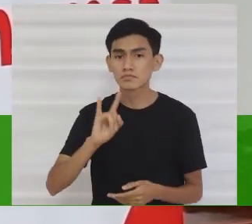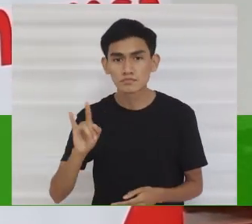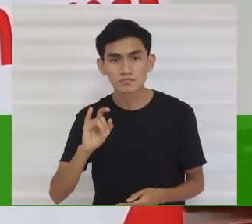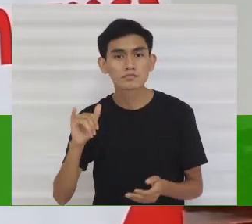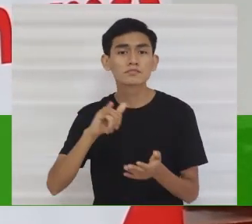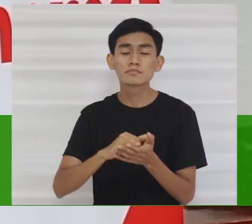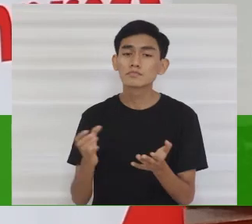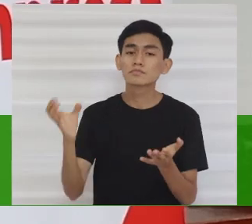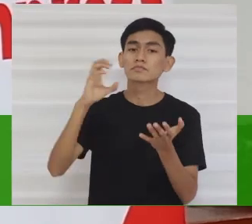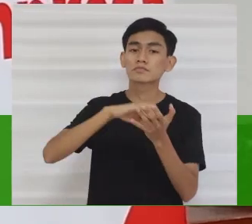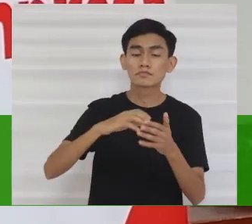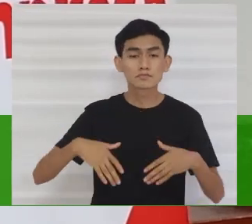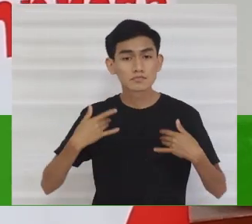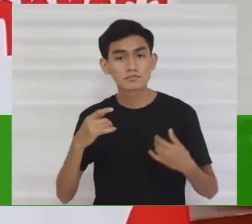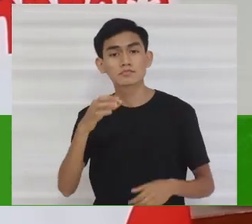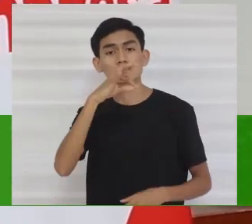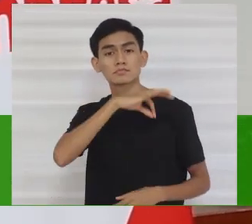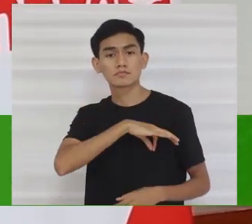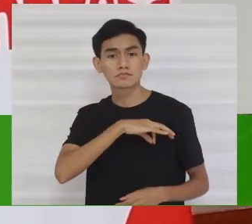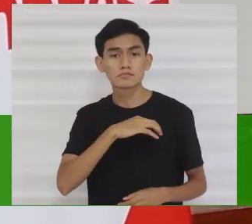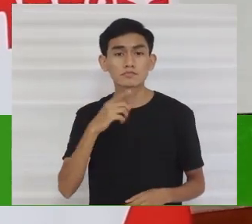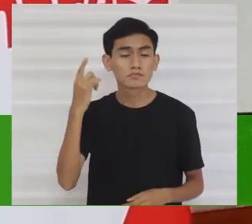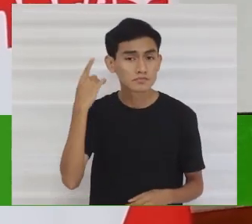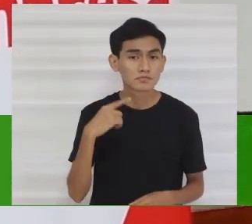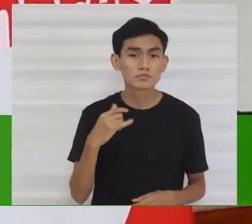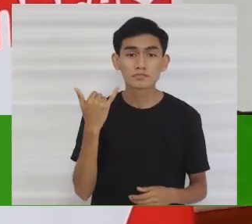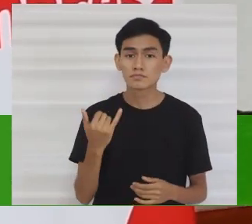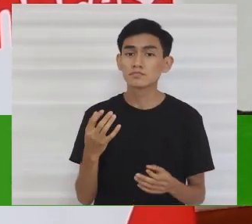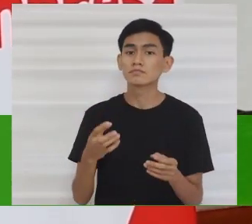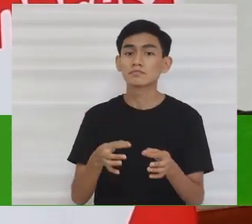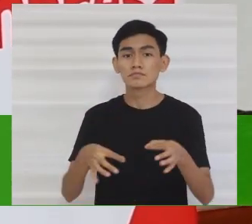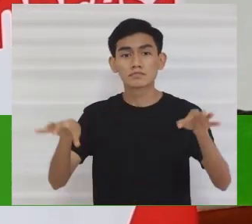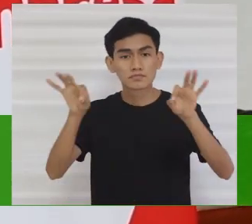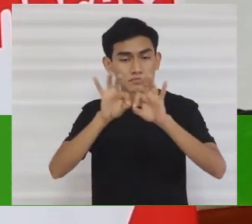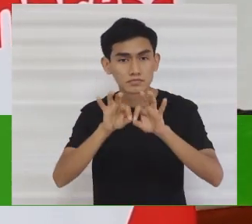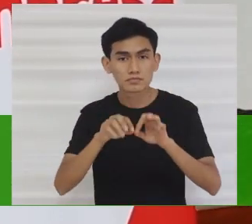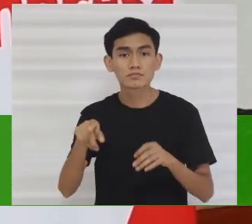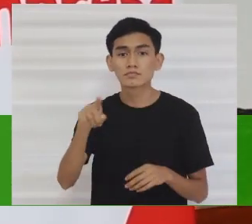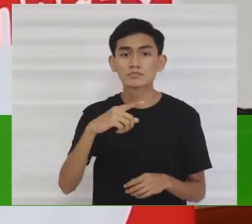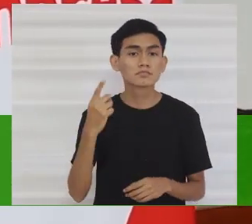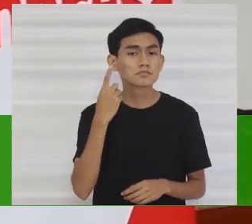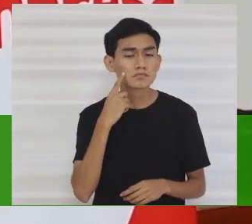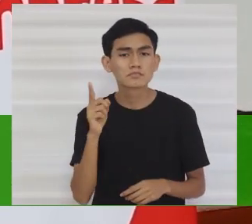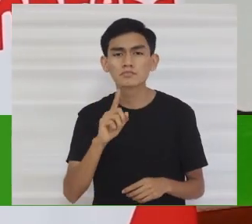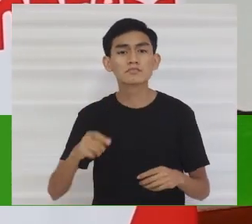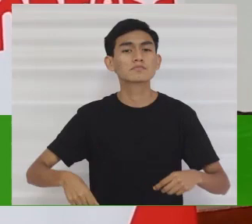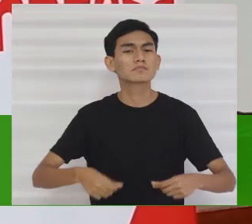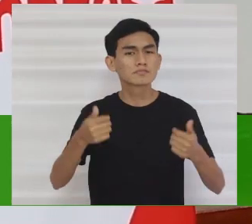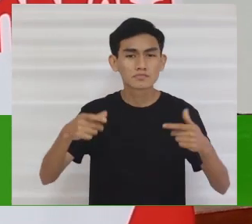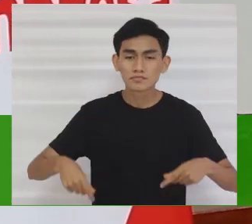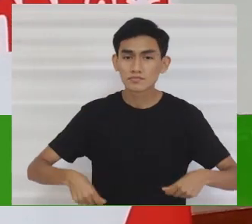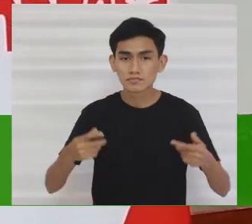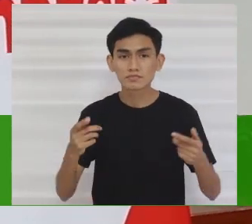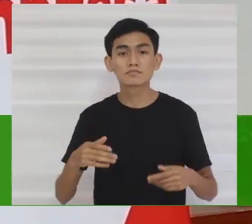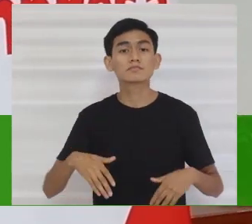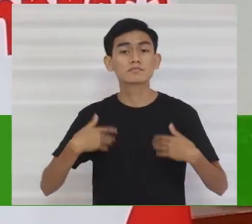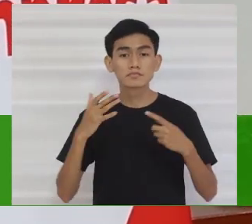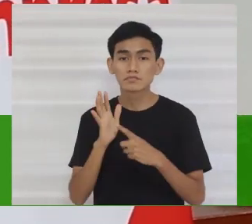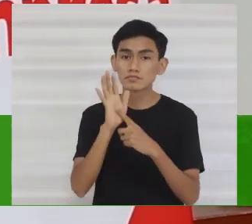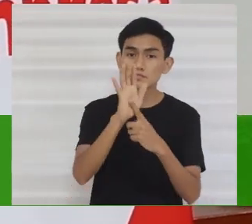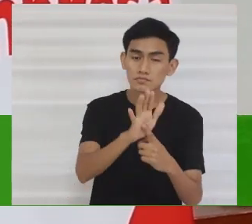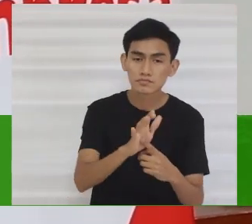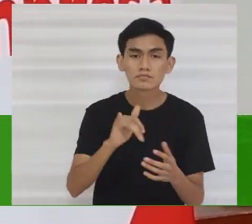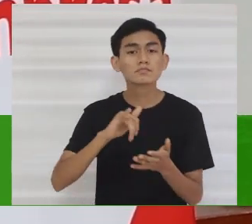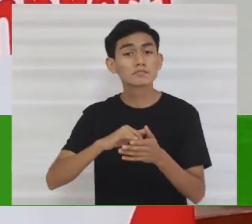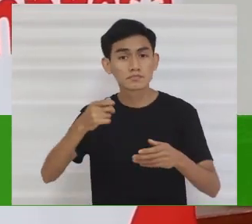les podría beneficiar y, pues, lo más importante, que no admite mucho gasto, ¿no? Puedan ellos publicitar su producto, su